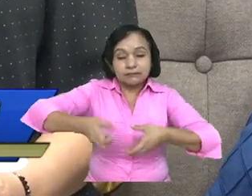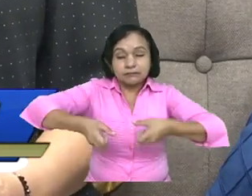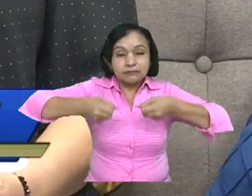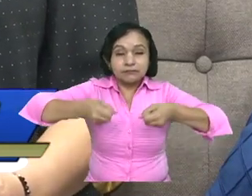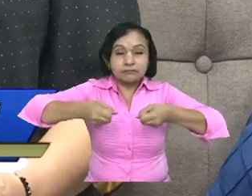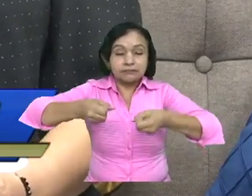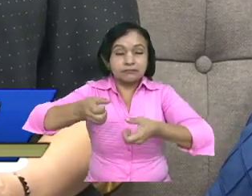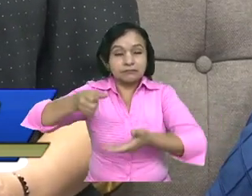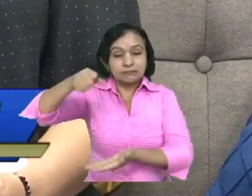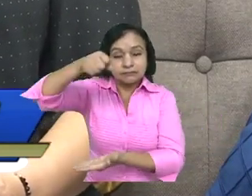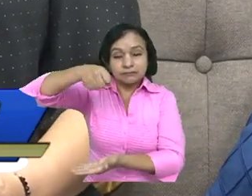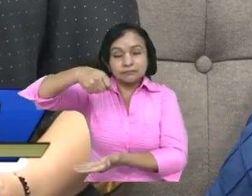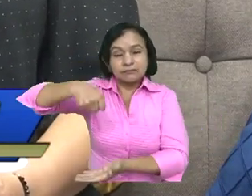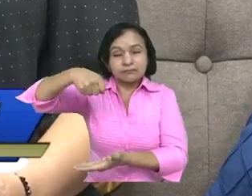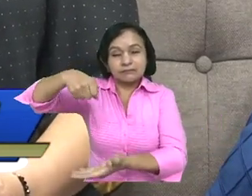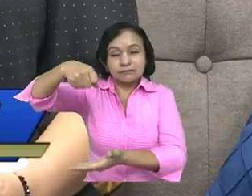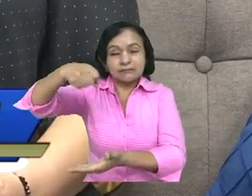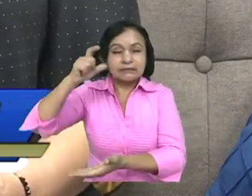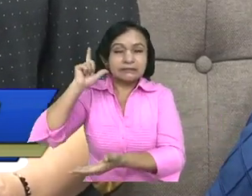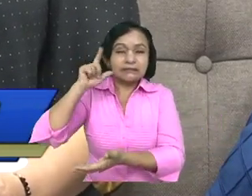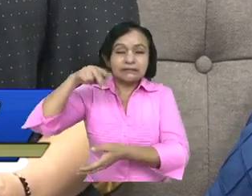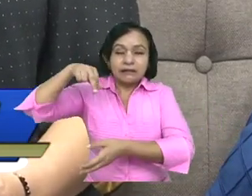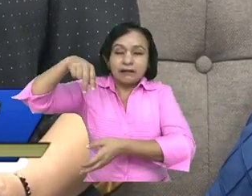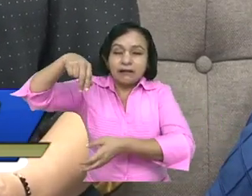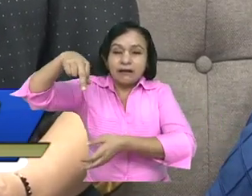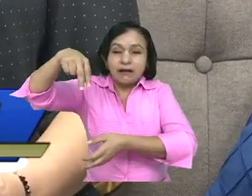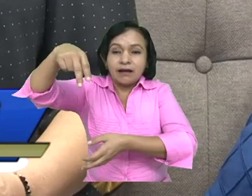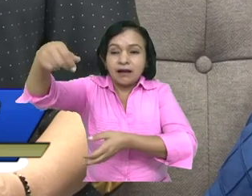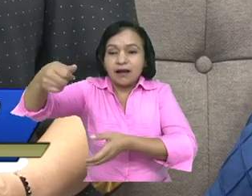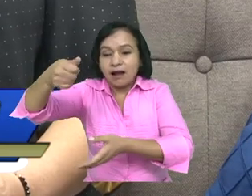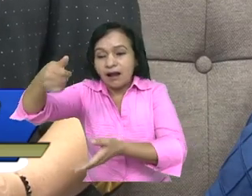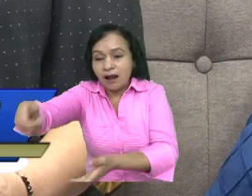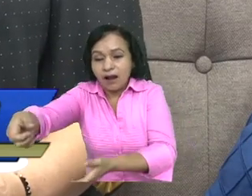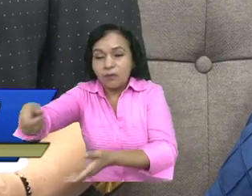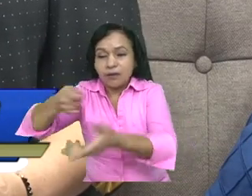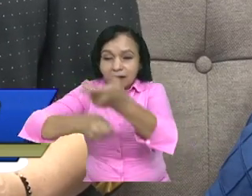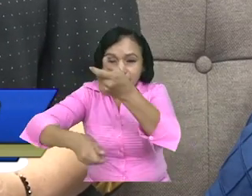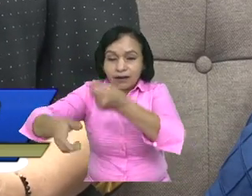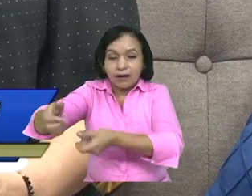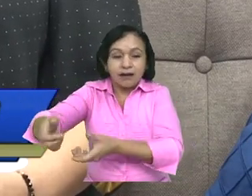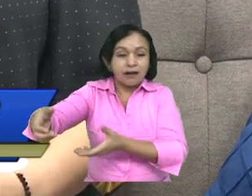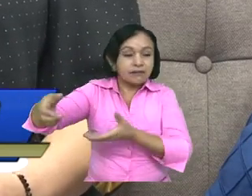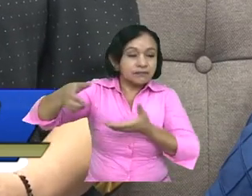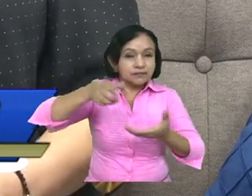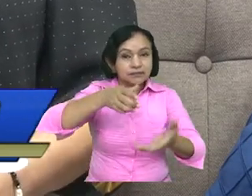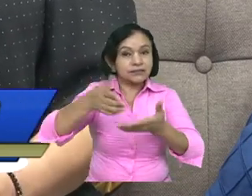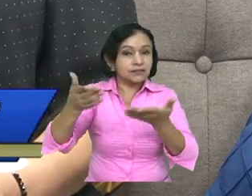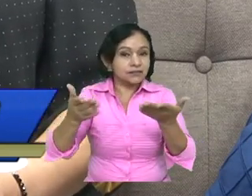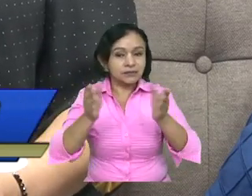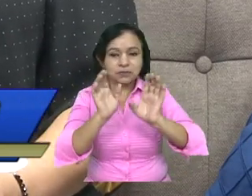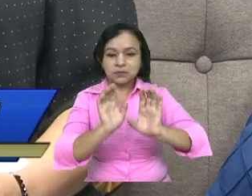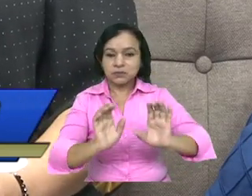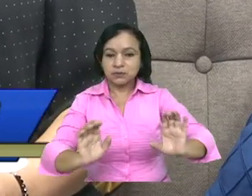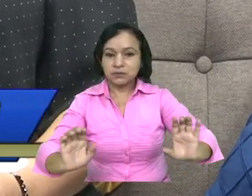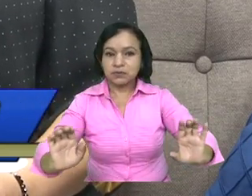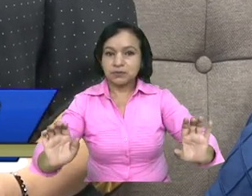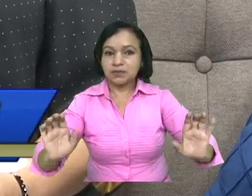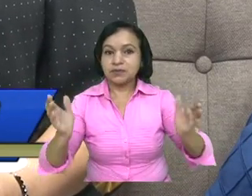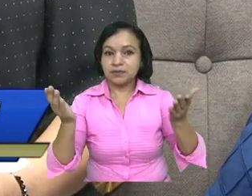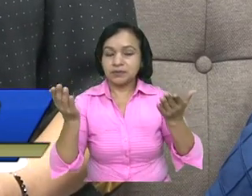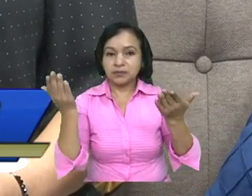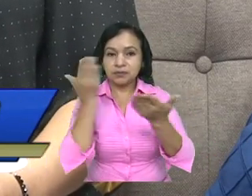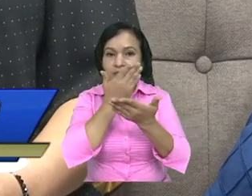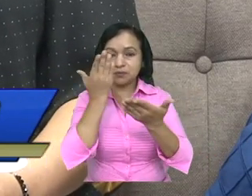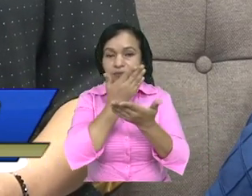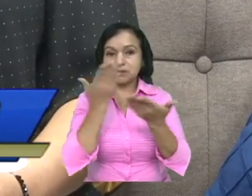y se levantan a bañarse, a asearse los niños, pues cómo influye en la calidad de la educación, en el